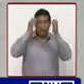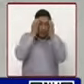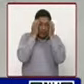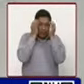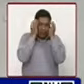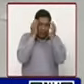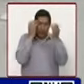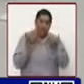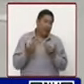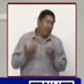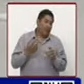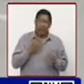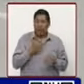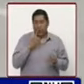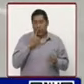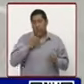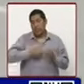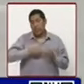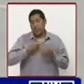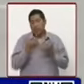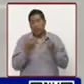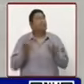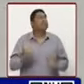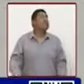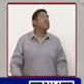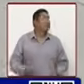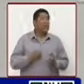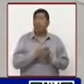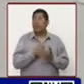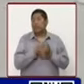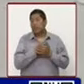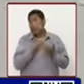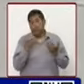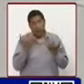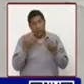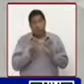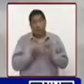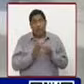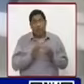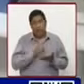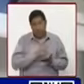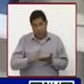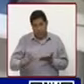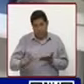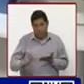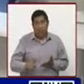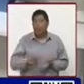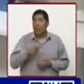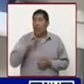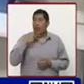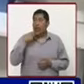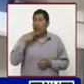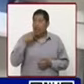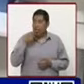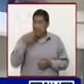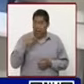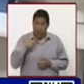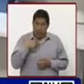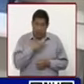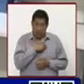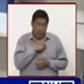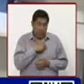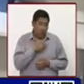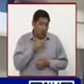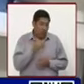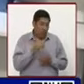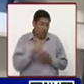por este carburante del diésel, esperando a que esto se dé solución en esta semana. Estamos indicando de que en caso de que no